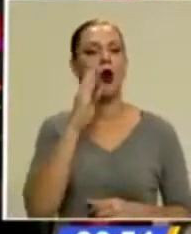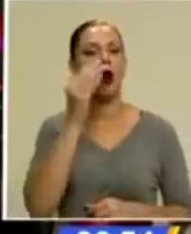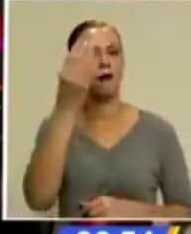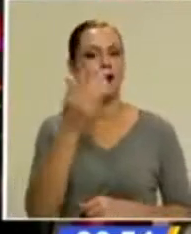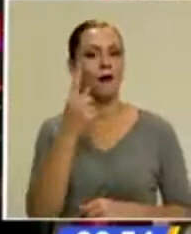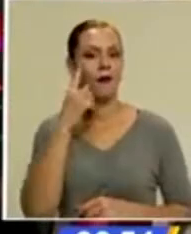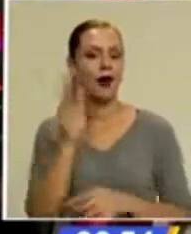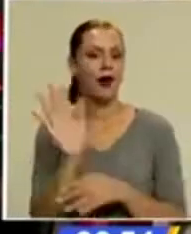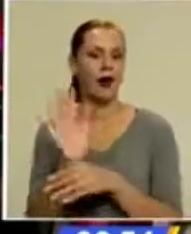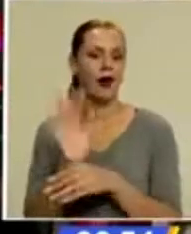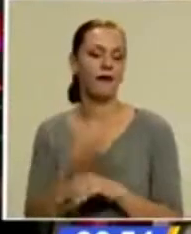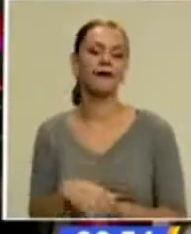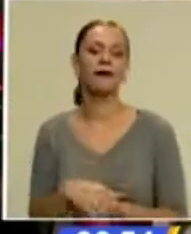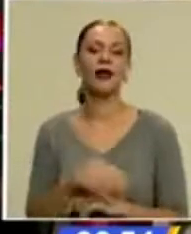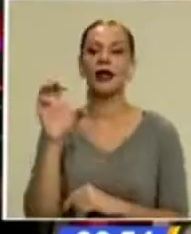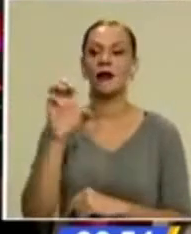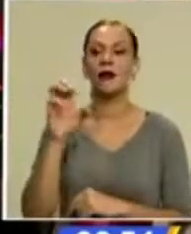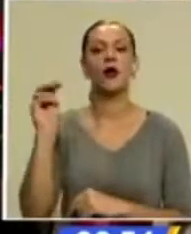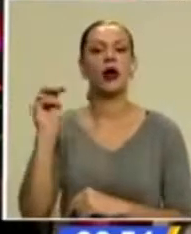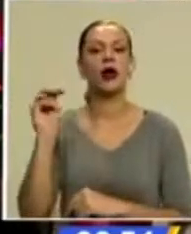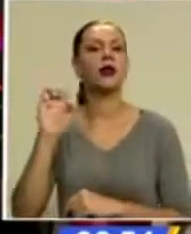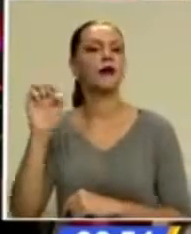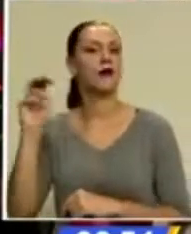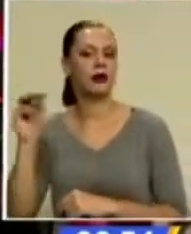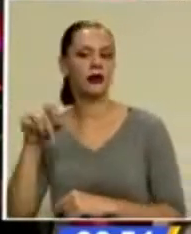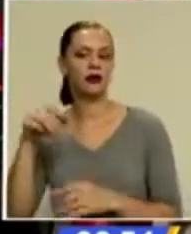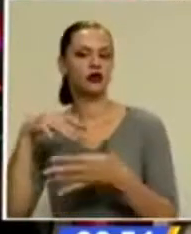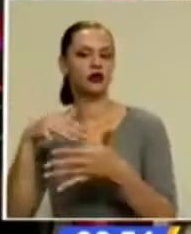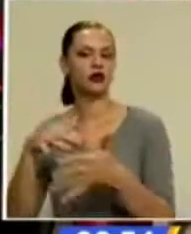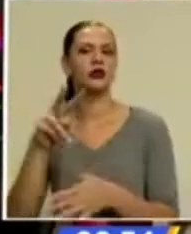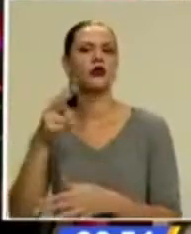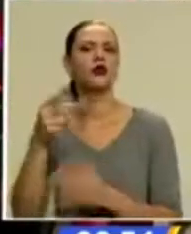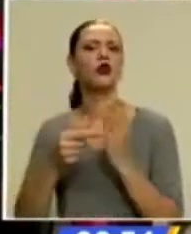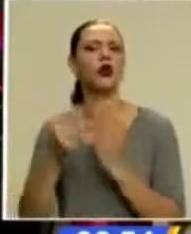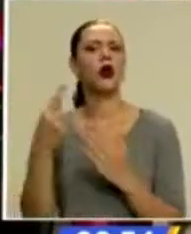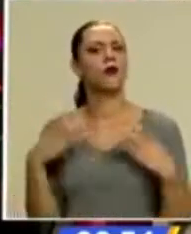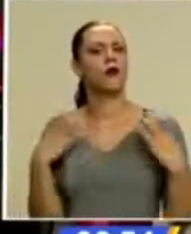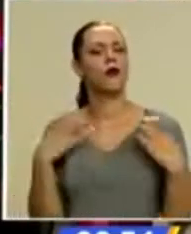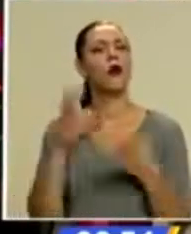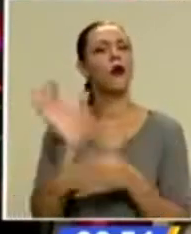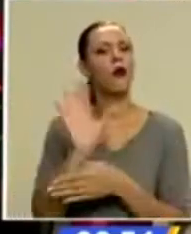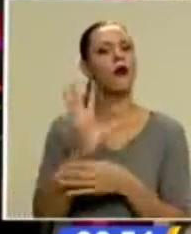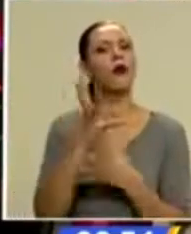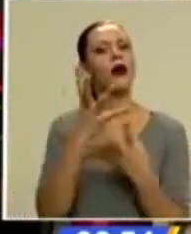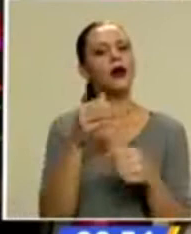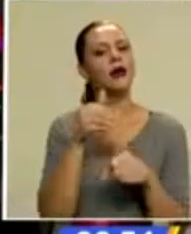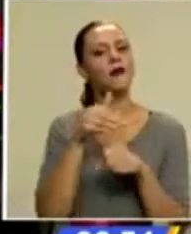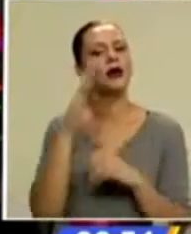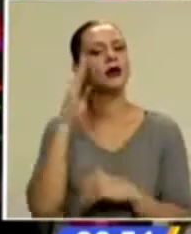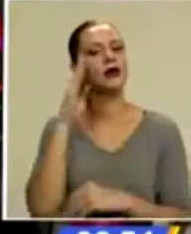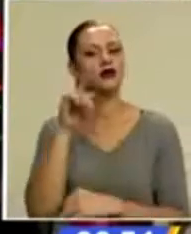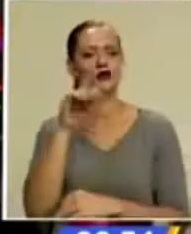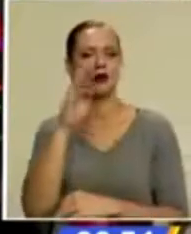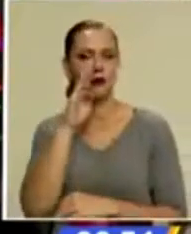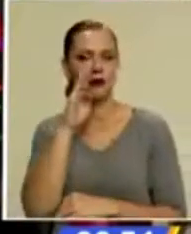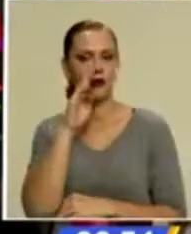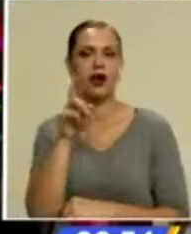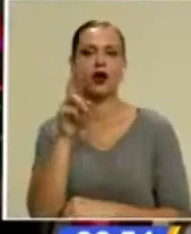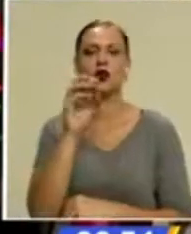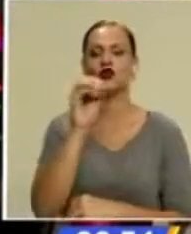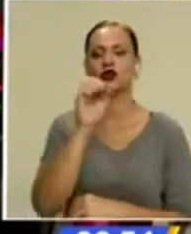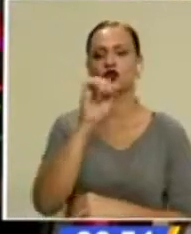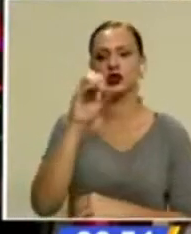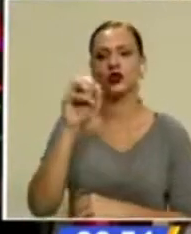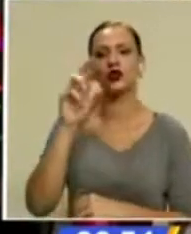bendiciones para el canal. Emanuel y Matías son estudiantes de segundo grado y están muy emocionados por el programa y quieren que les manden un saludo a su mamá,